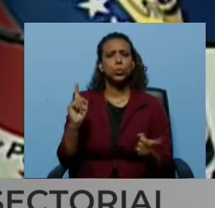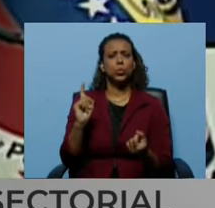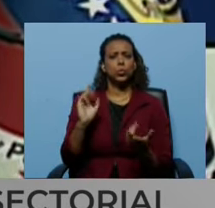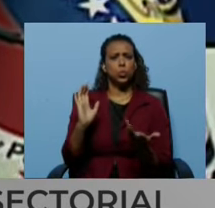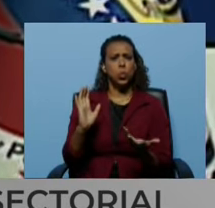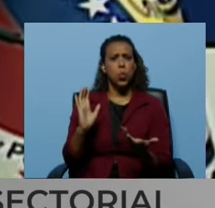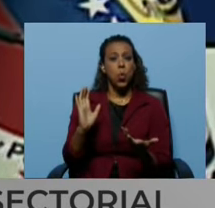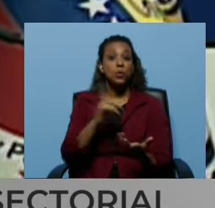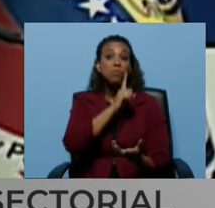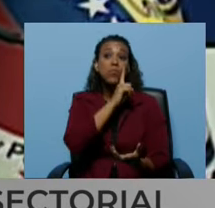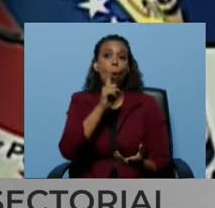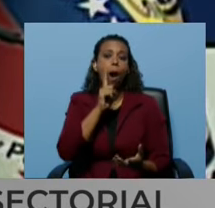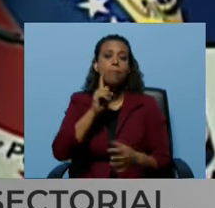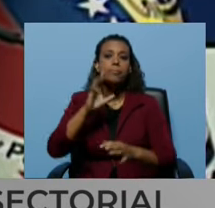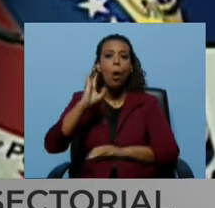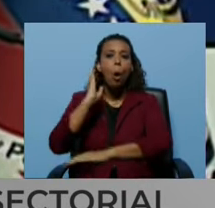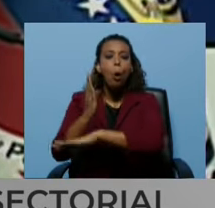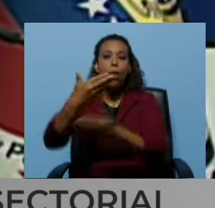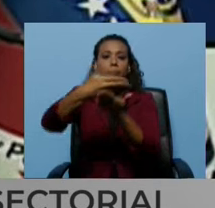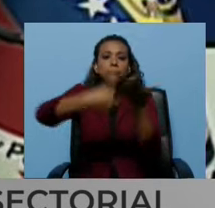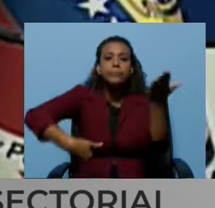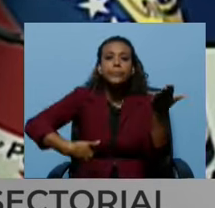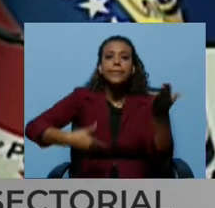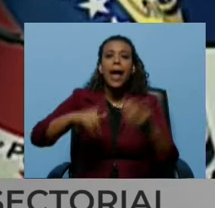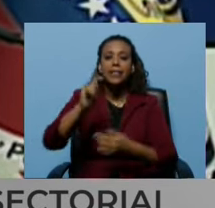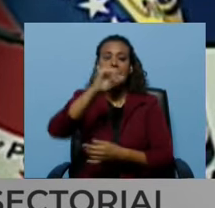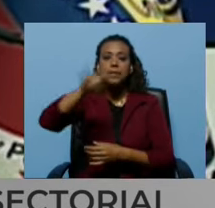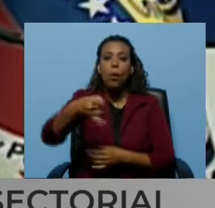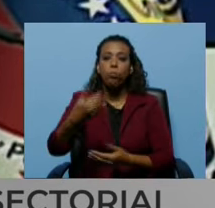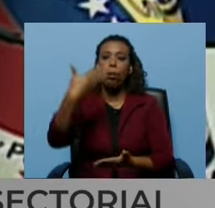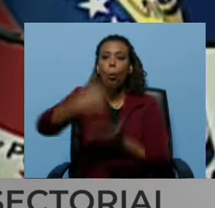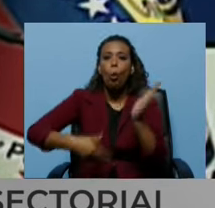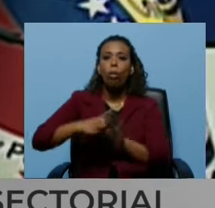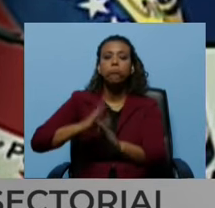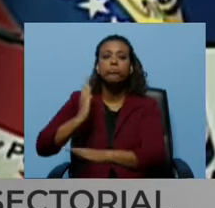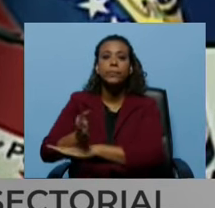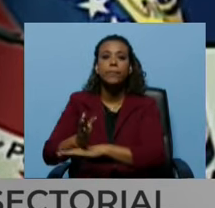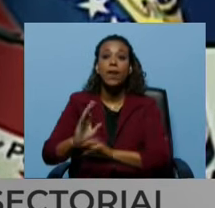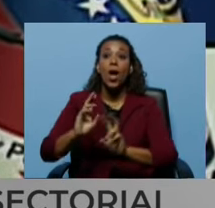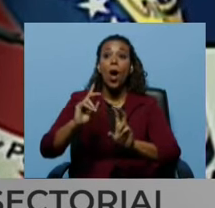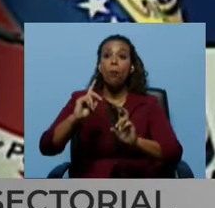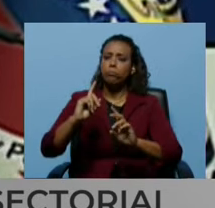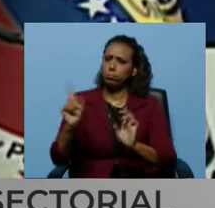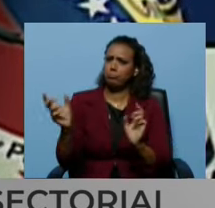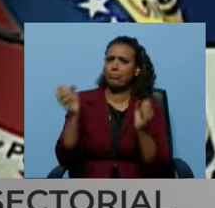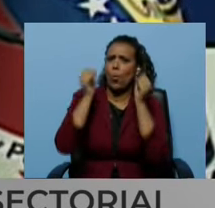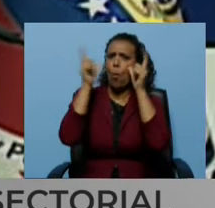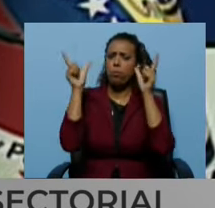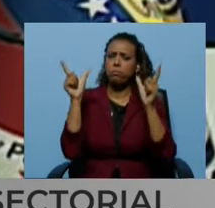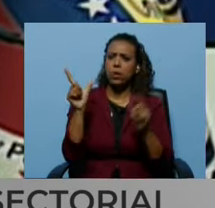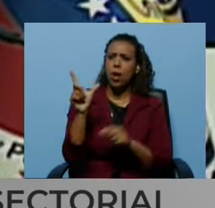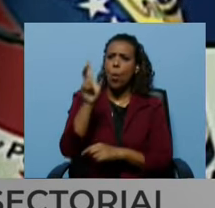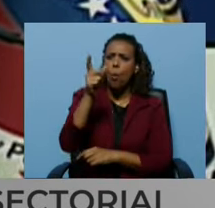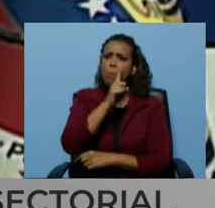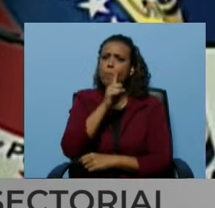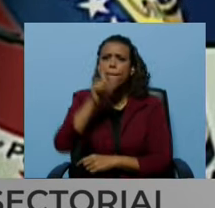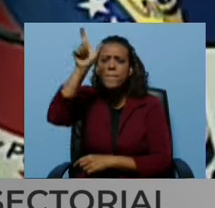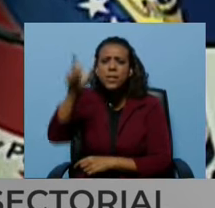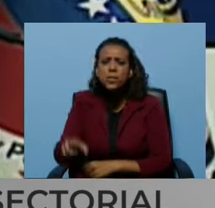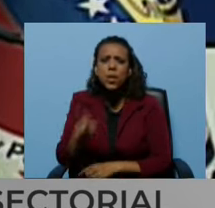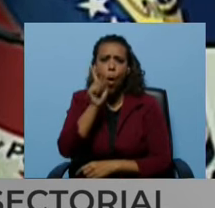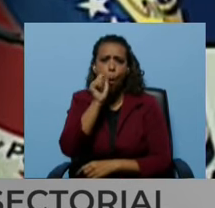se hacen las órdenes de detención y comienza a aparecer un nombre nuevo de la política.